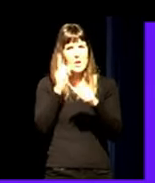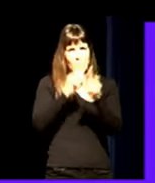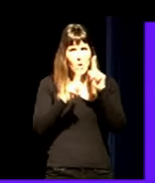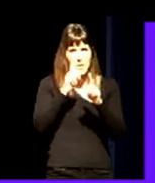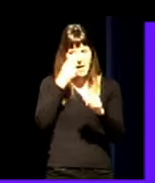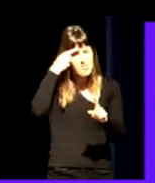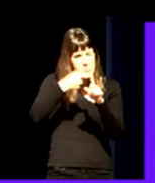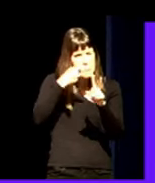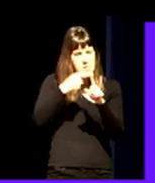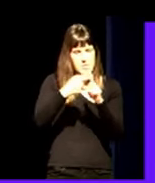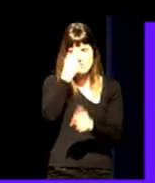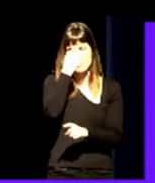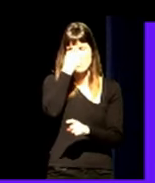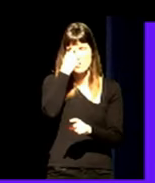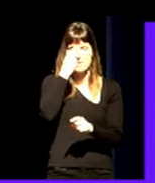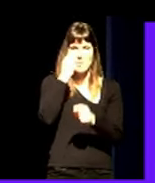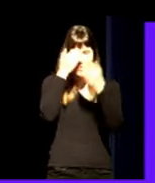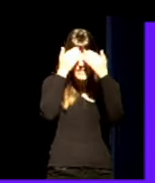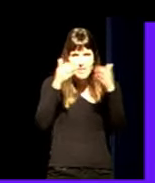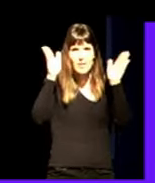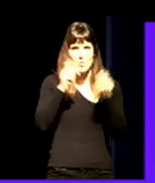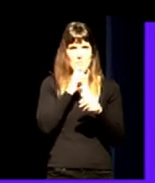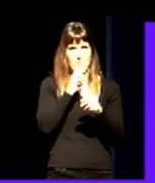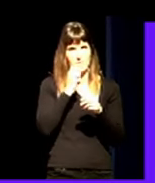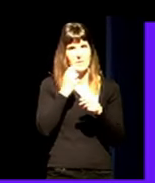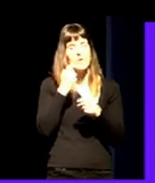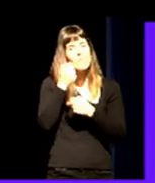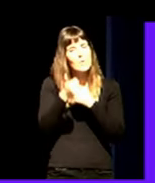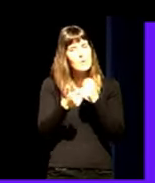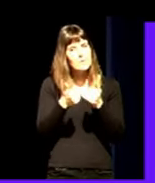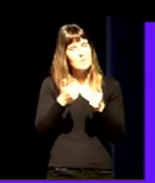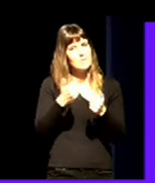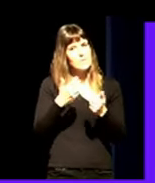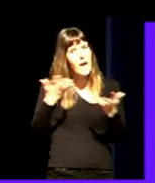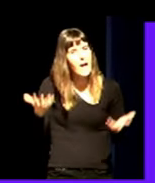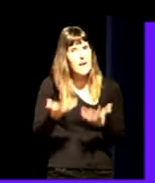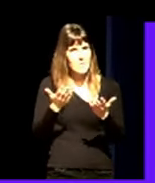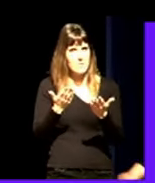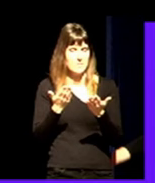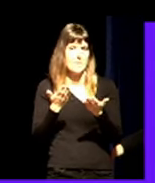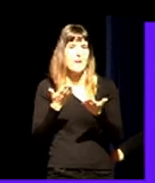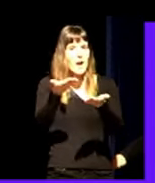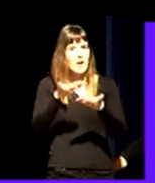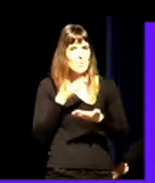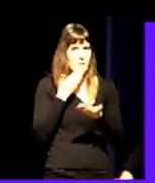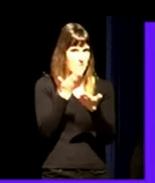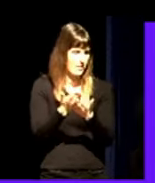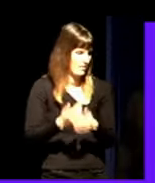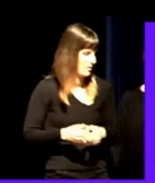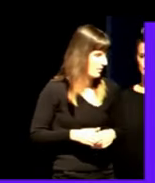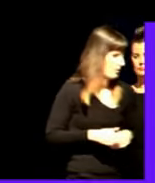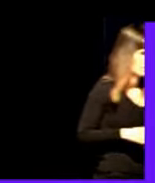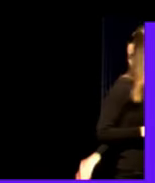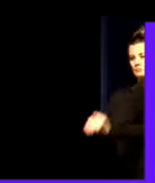de resolver, cómo tener iniciativa para buscar ayuda, ¿no? Bueno, sería muy